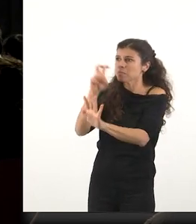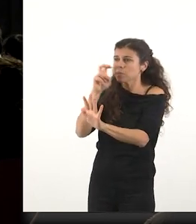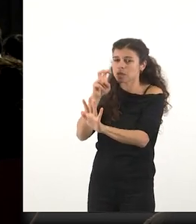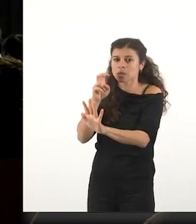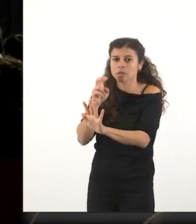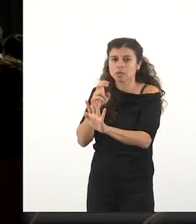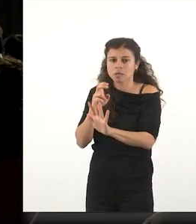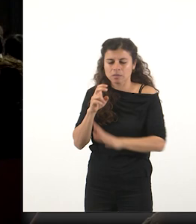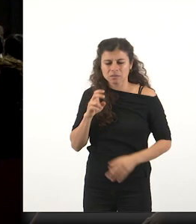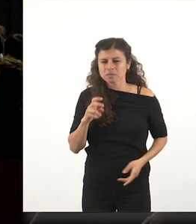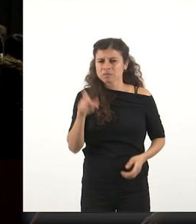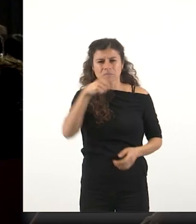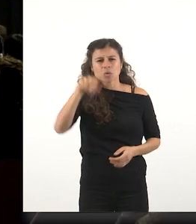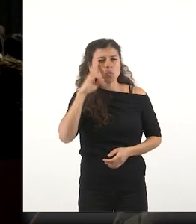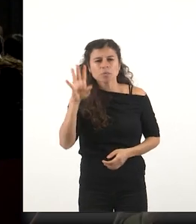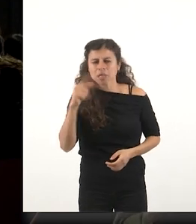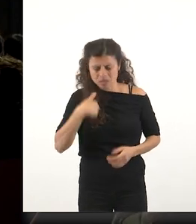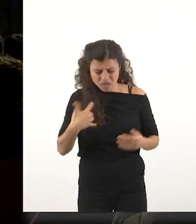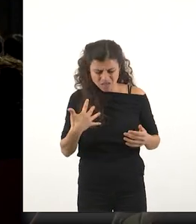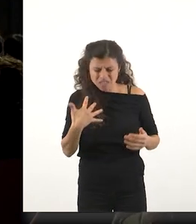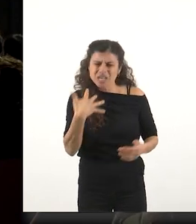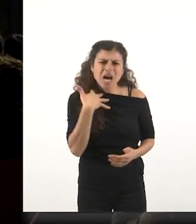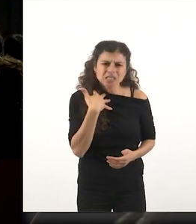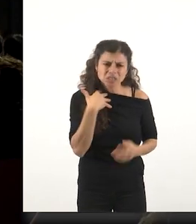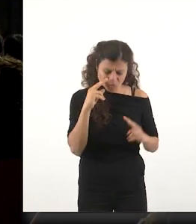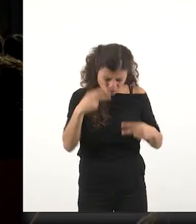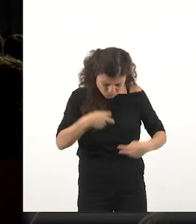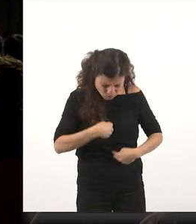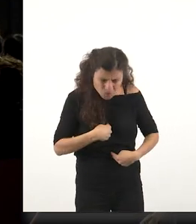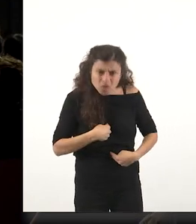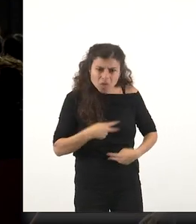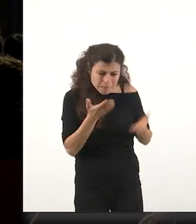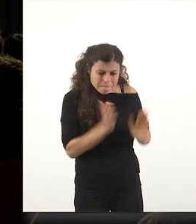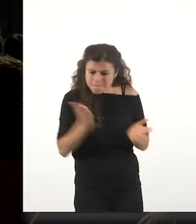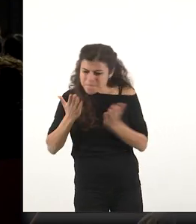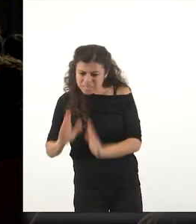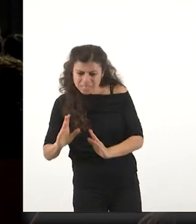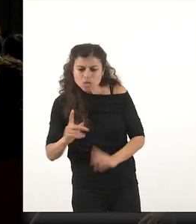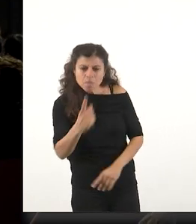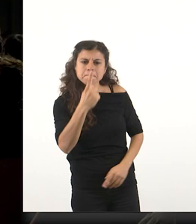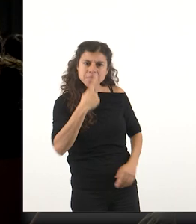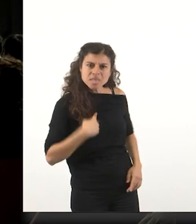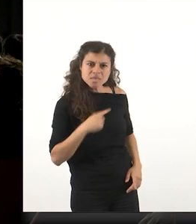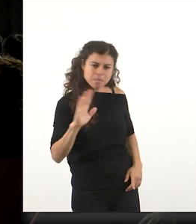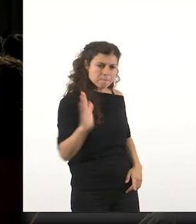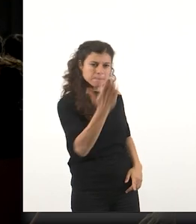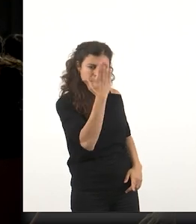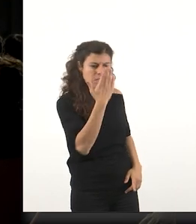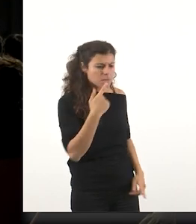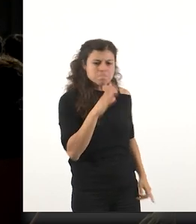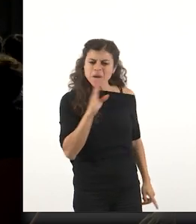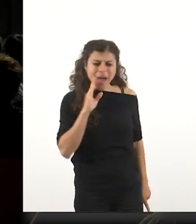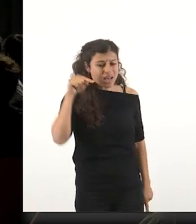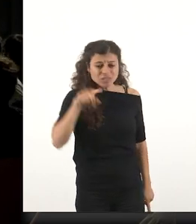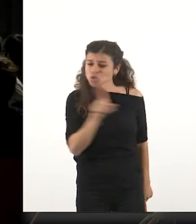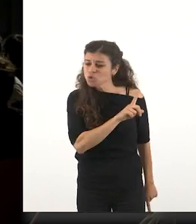No puedo imaginar el asco que me doy a mí misma. Cuando mis hijos me verbalizan en toda mi cara, mamá, así no, porque así nos estás dando miedo.